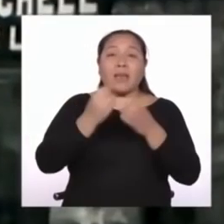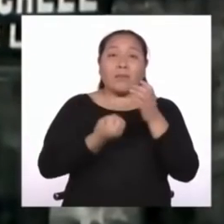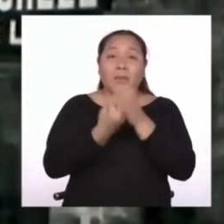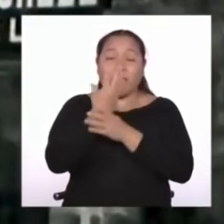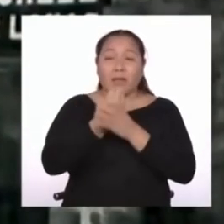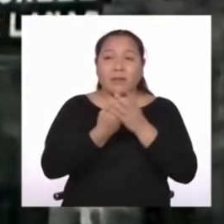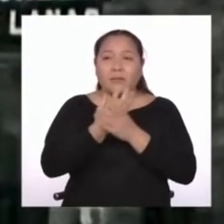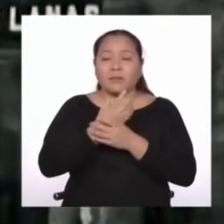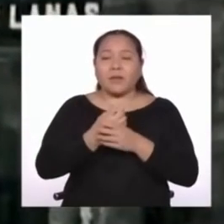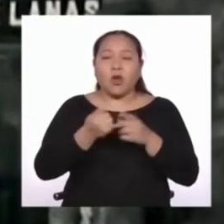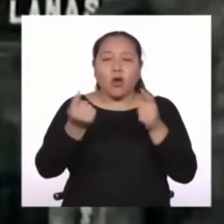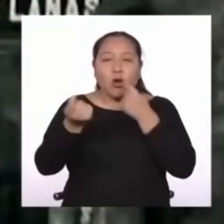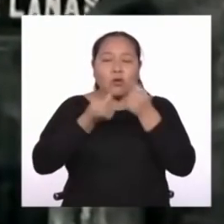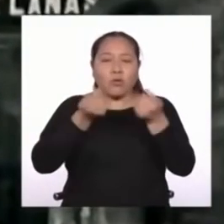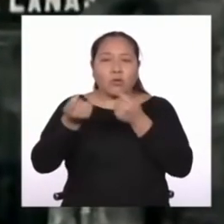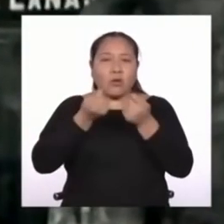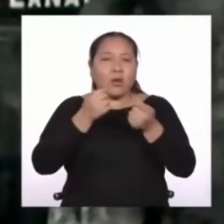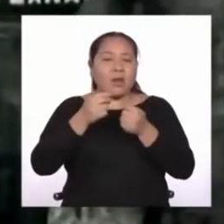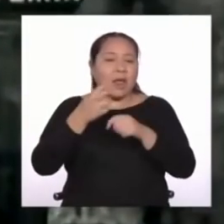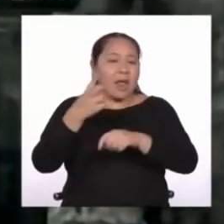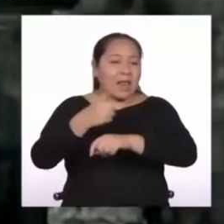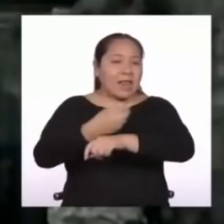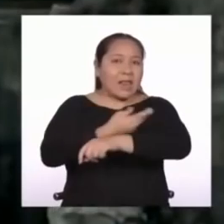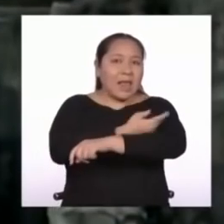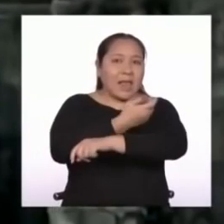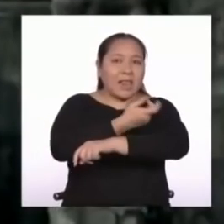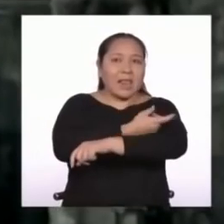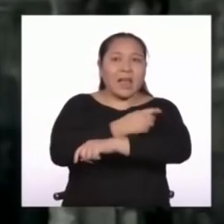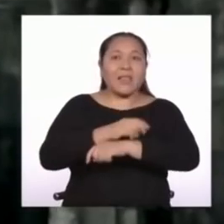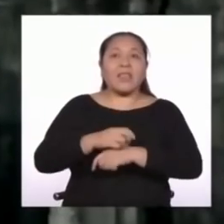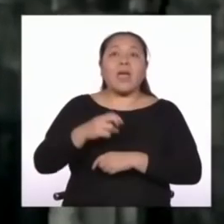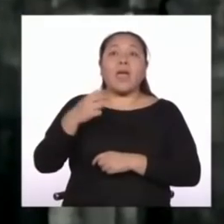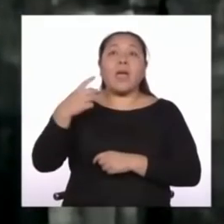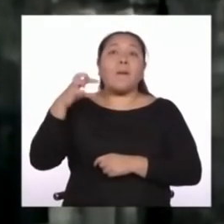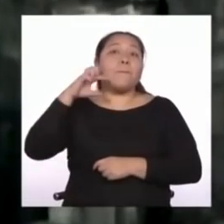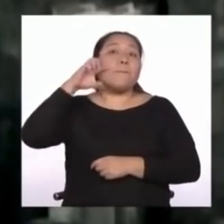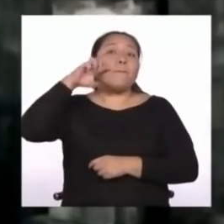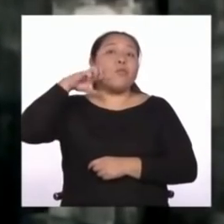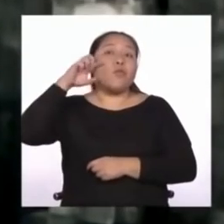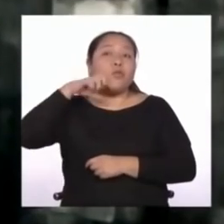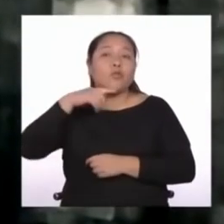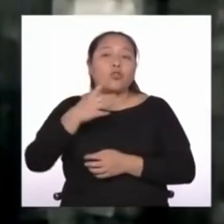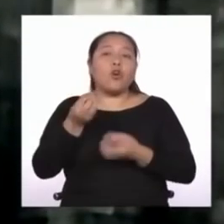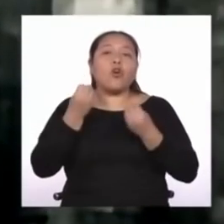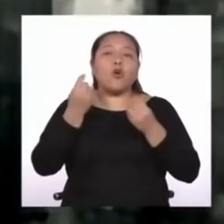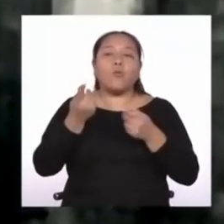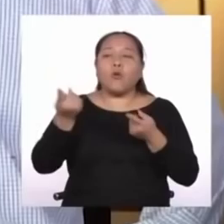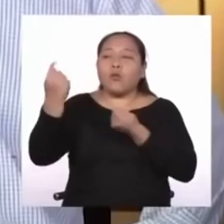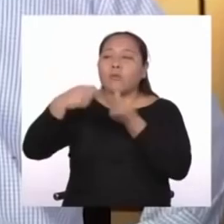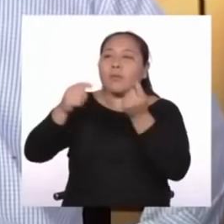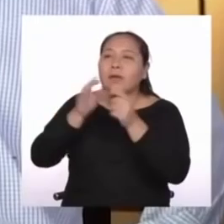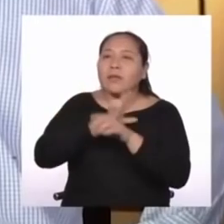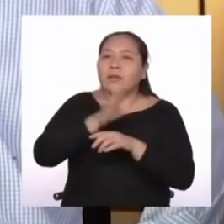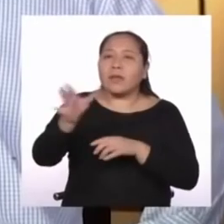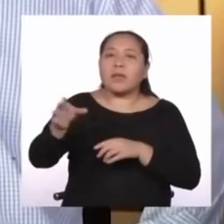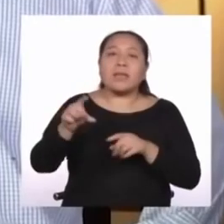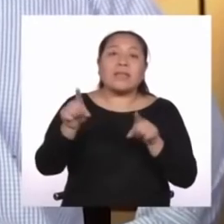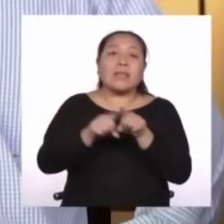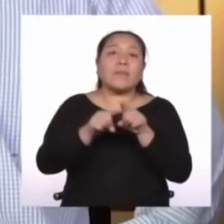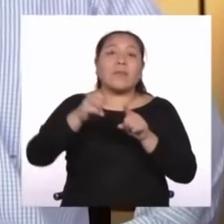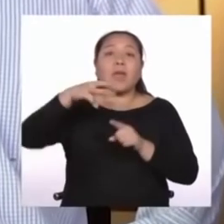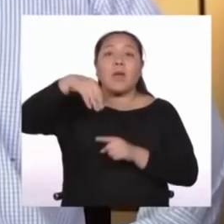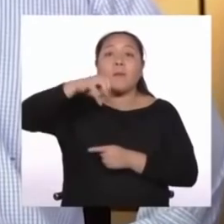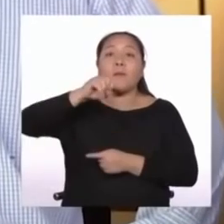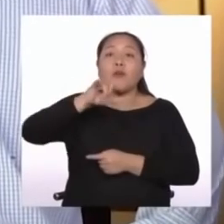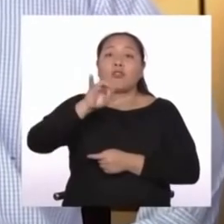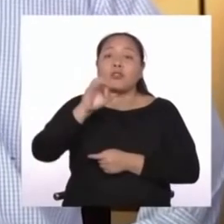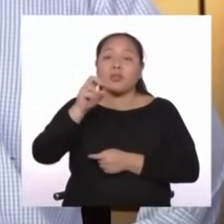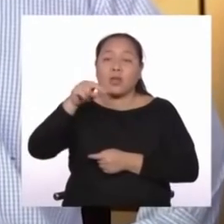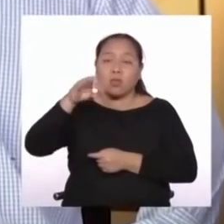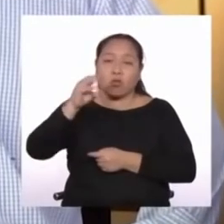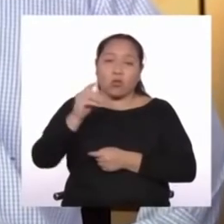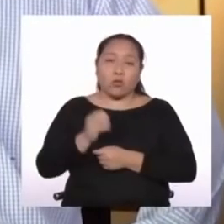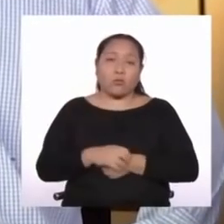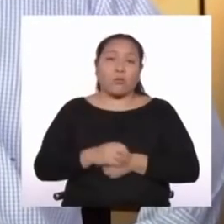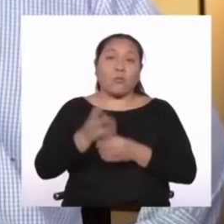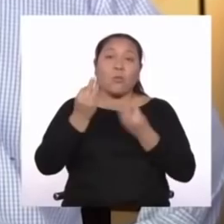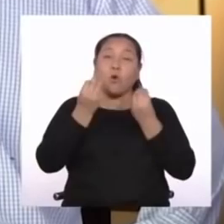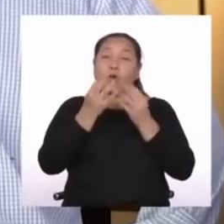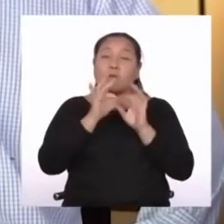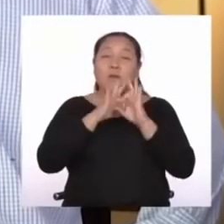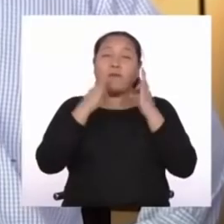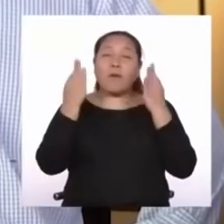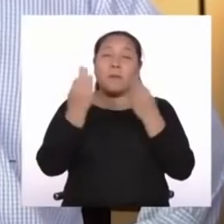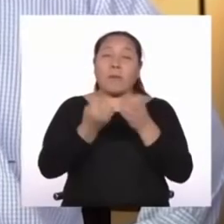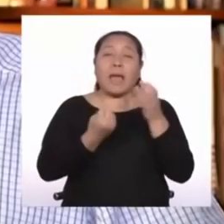Puno, el procesamiento en Arequipa y la exportación en Mollendo. Entonces, muchas de las familias